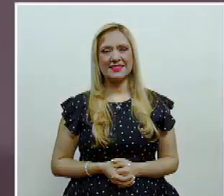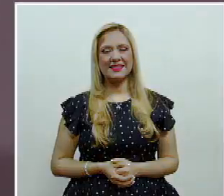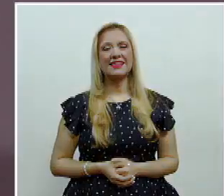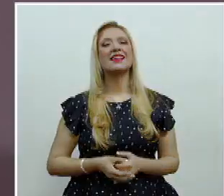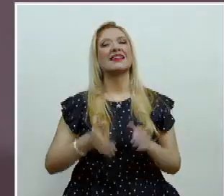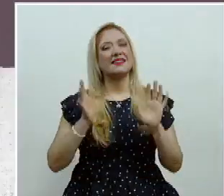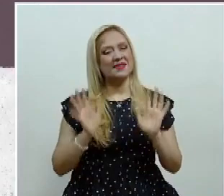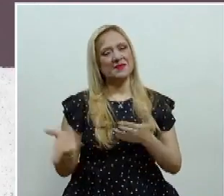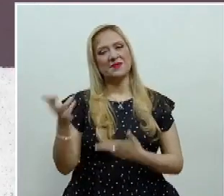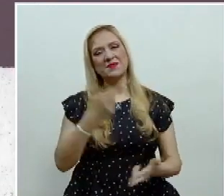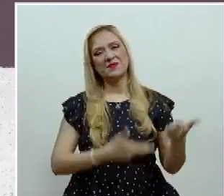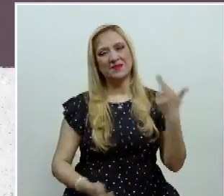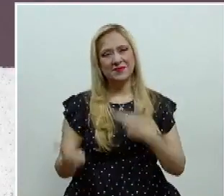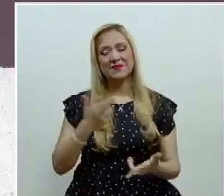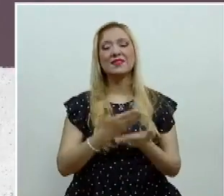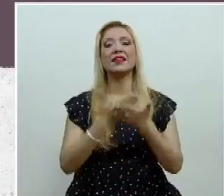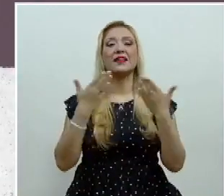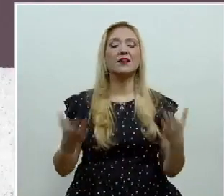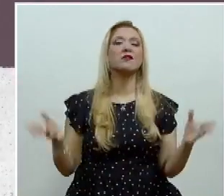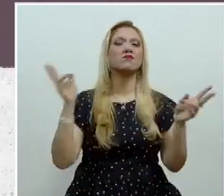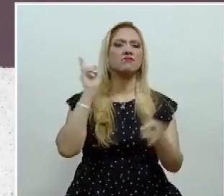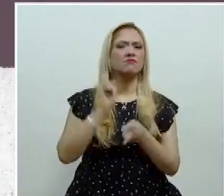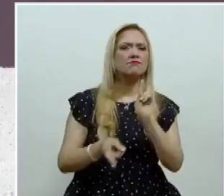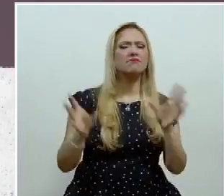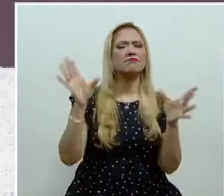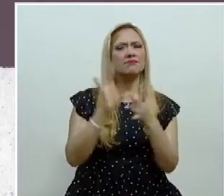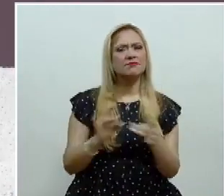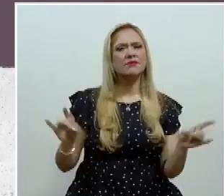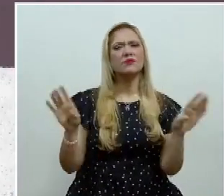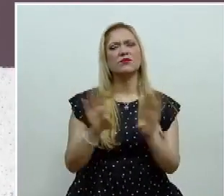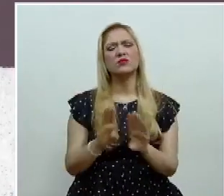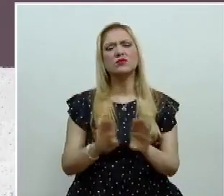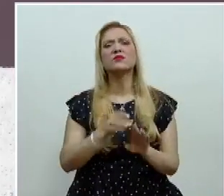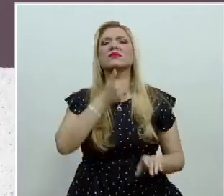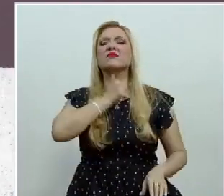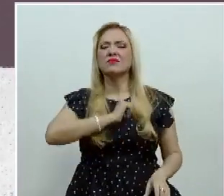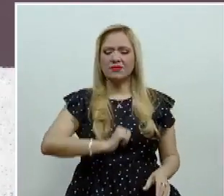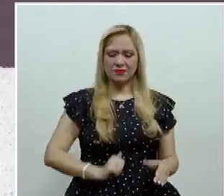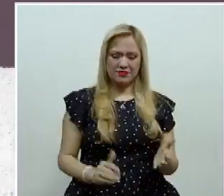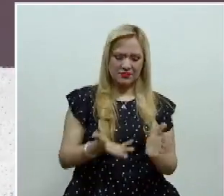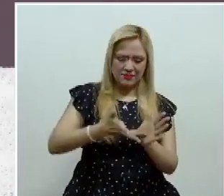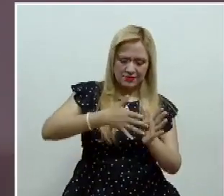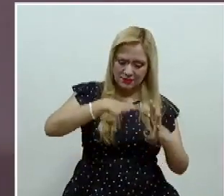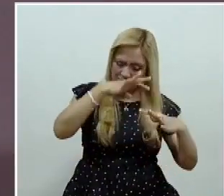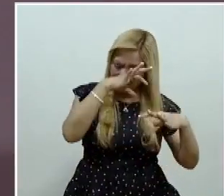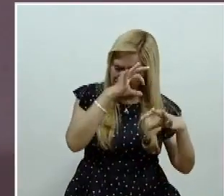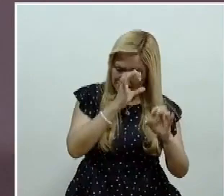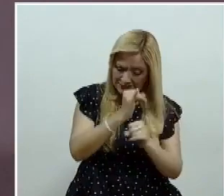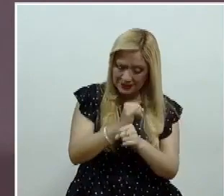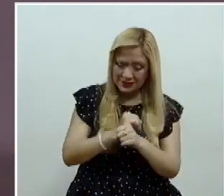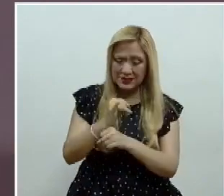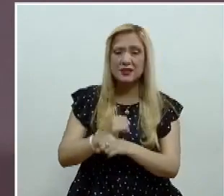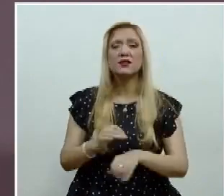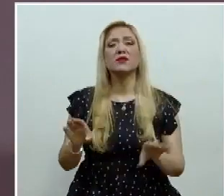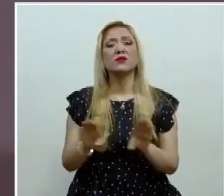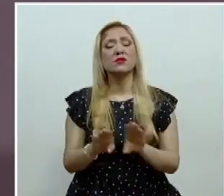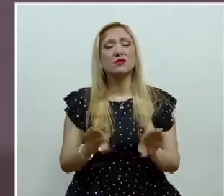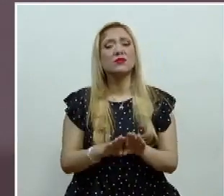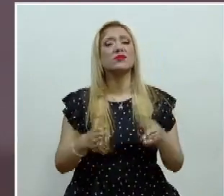Qué bueno que sigue con nosotros. Estamos conversando sobre herramientas forenses para investigar de manera eficaz